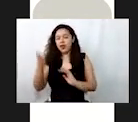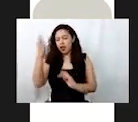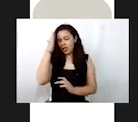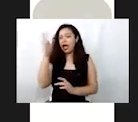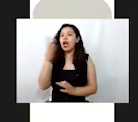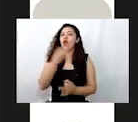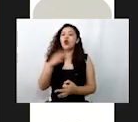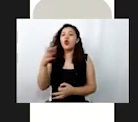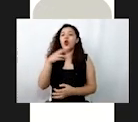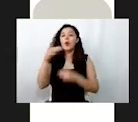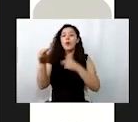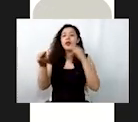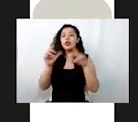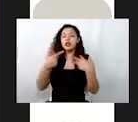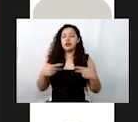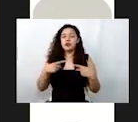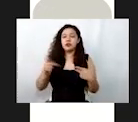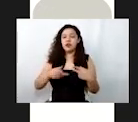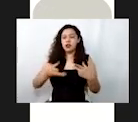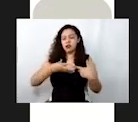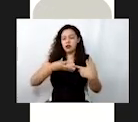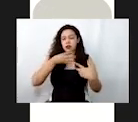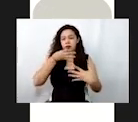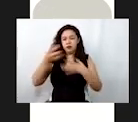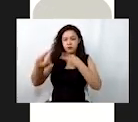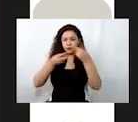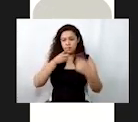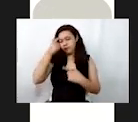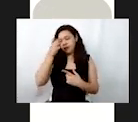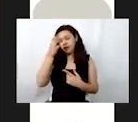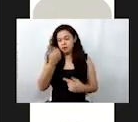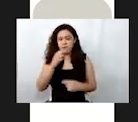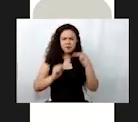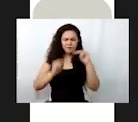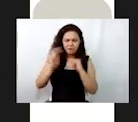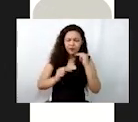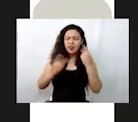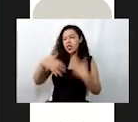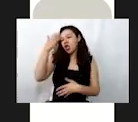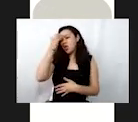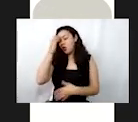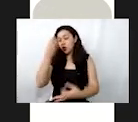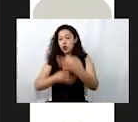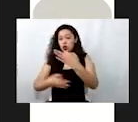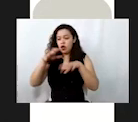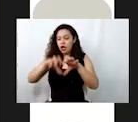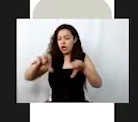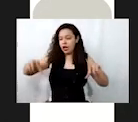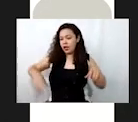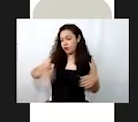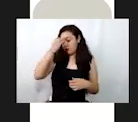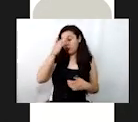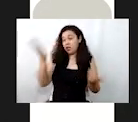mensaje a otras personas y otras organizaciones para ver, medir y saber cómo andamos en todos los sectores, no importando